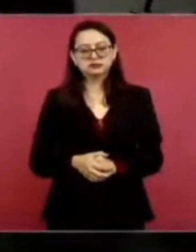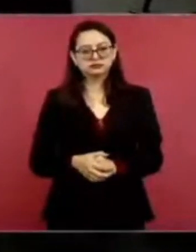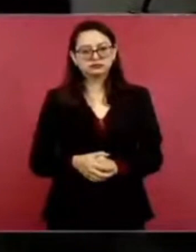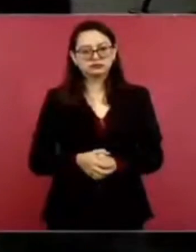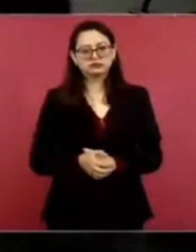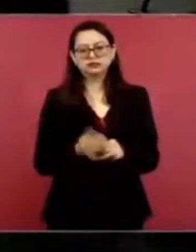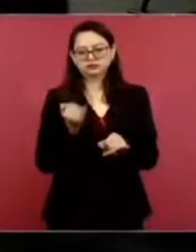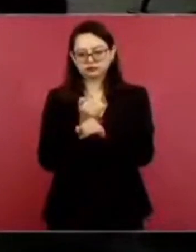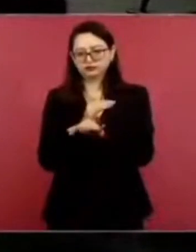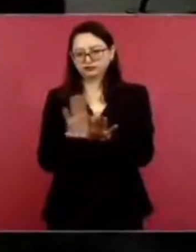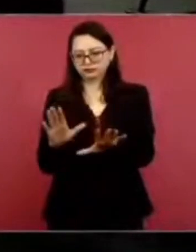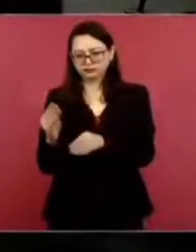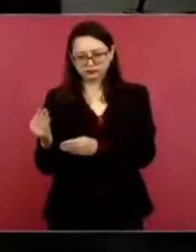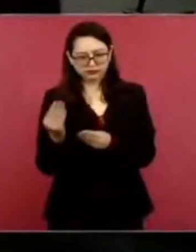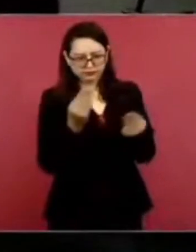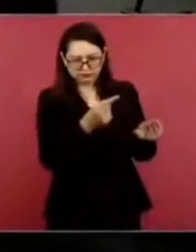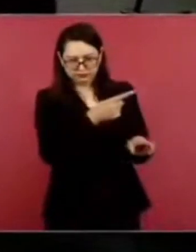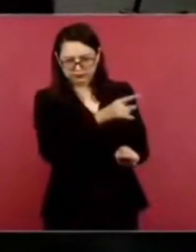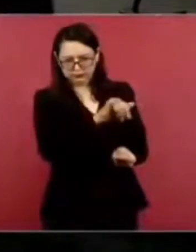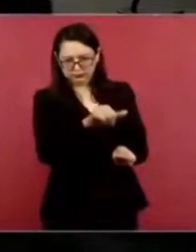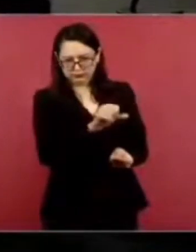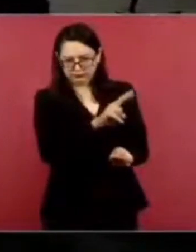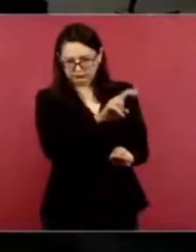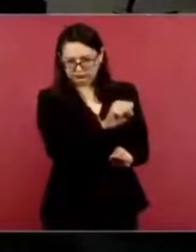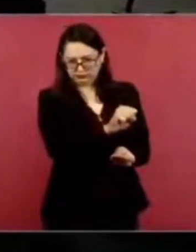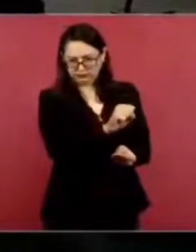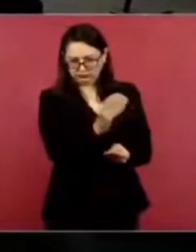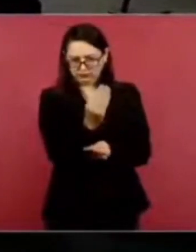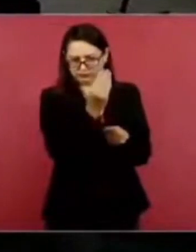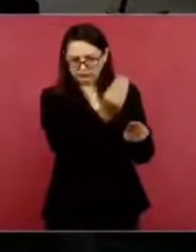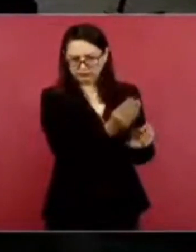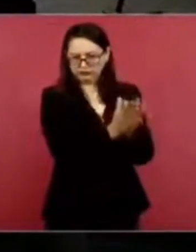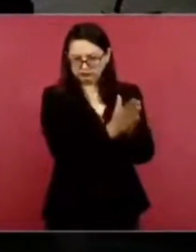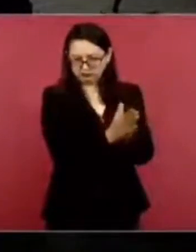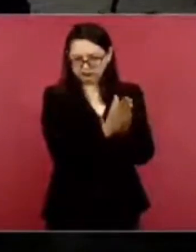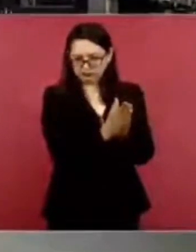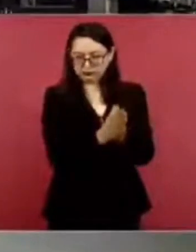Jesús, muy bien, nos das la información. Muchas gracias, presidente.